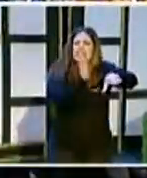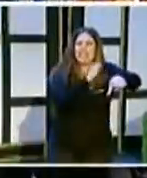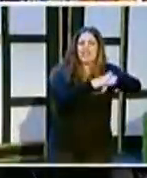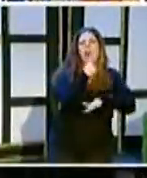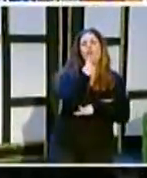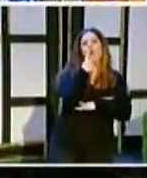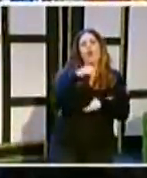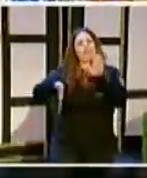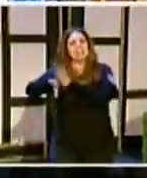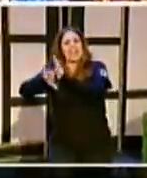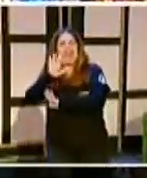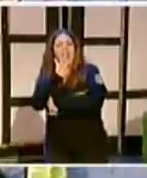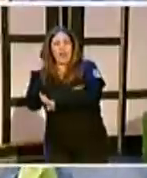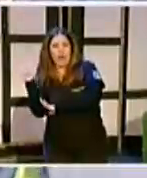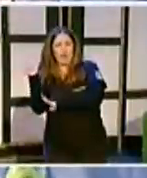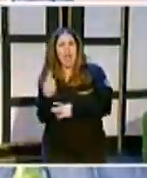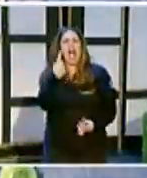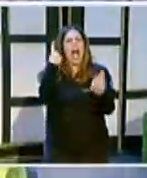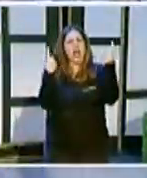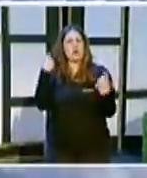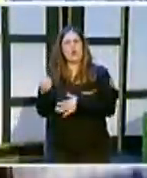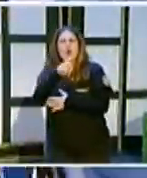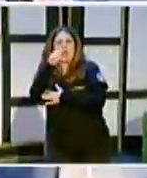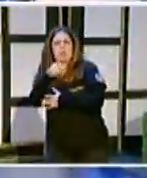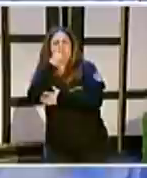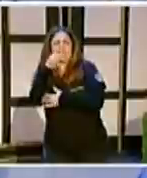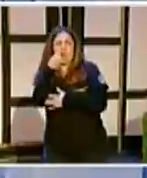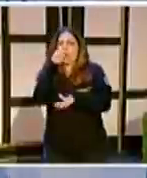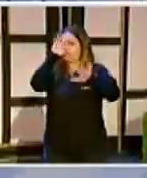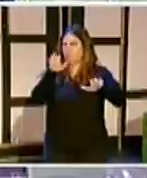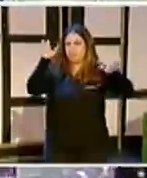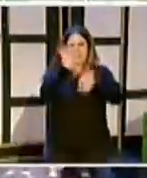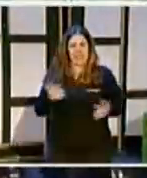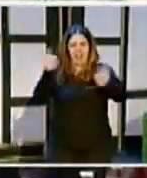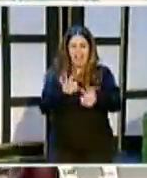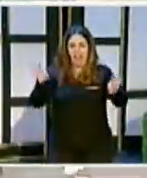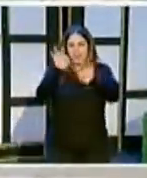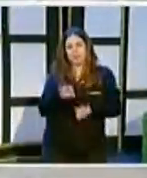la derecha de azulón. Alguno del PSOE no aprendió esta lección.